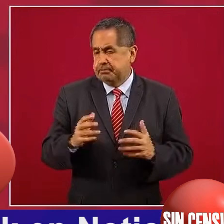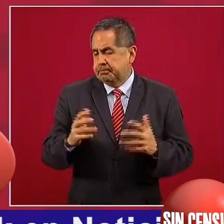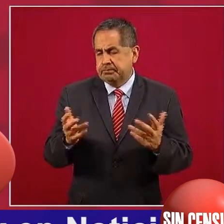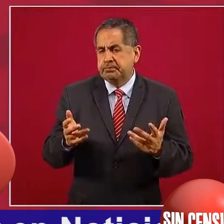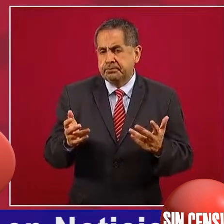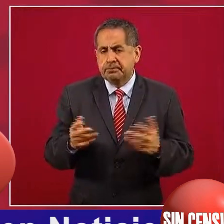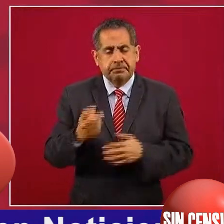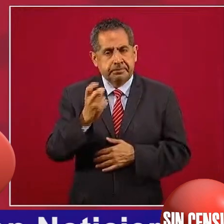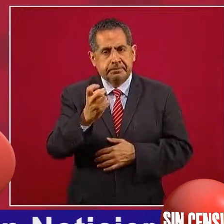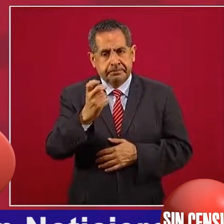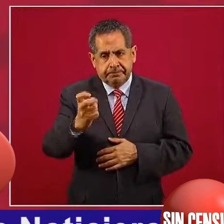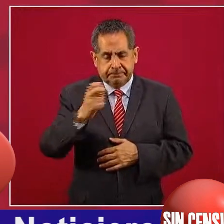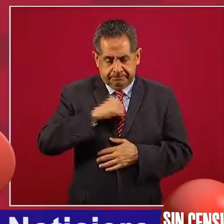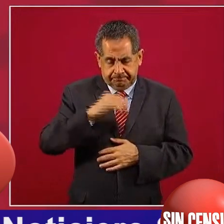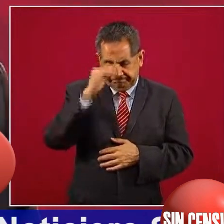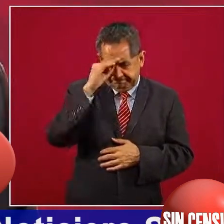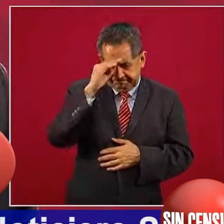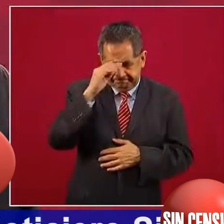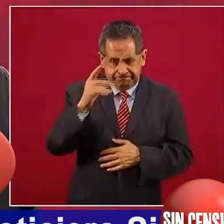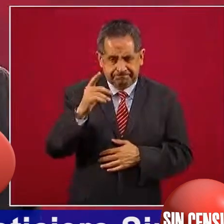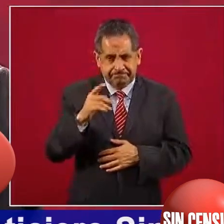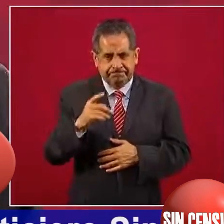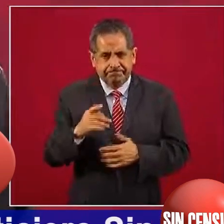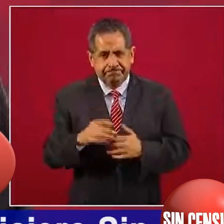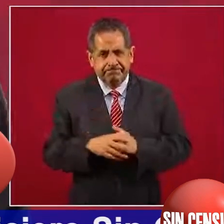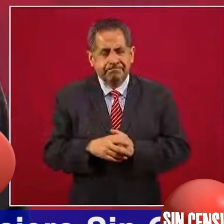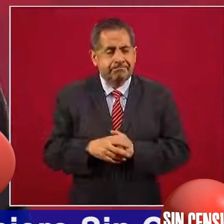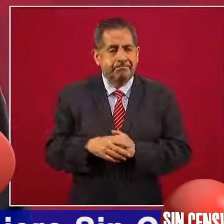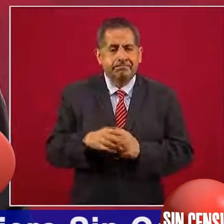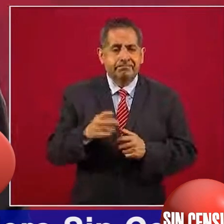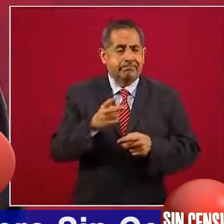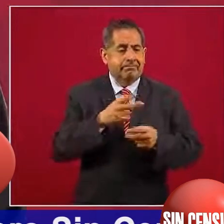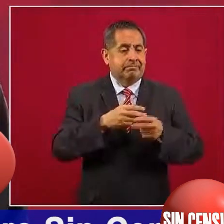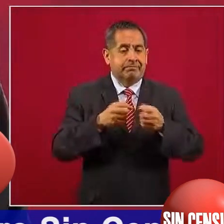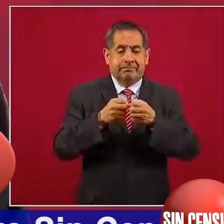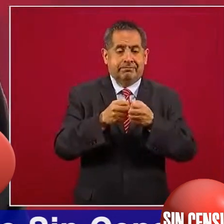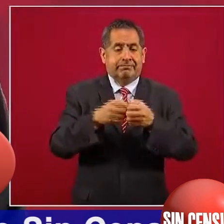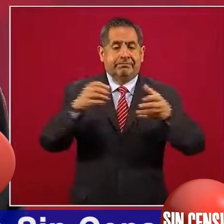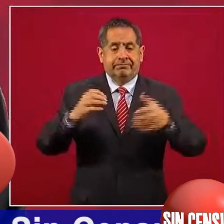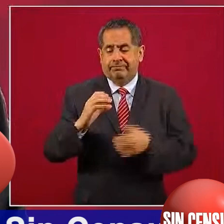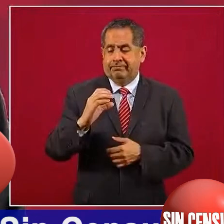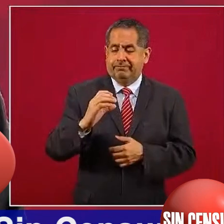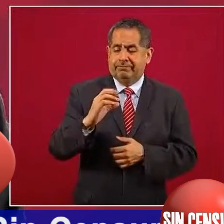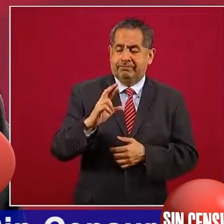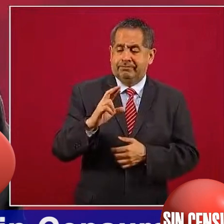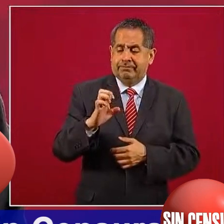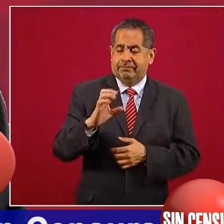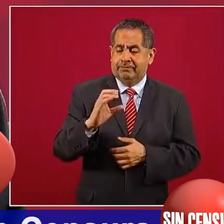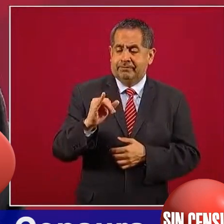Entonces, por eso, crecimiento no necesariamente